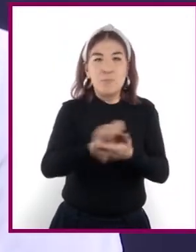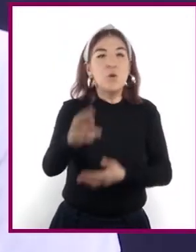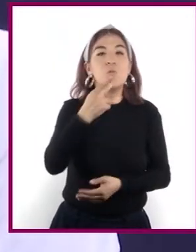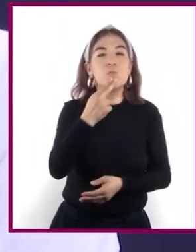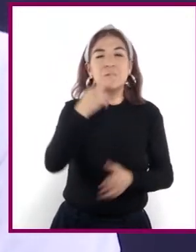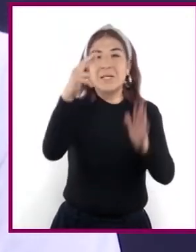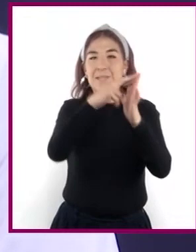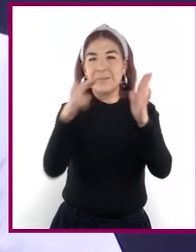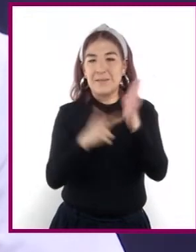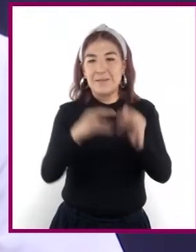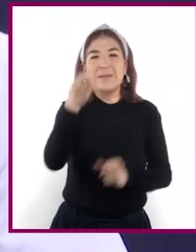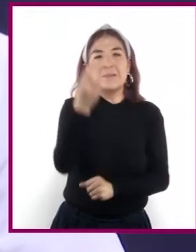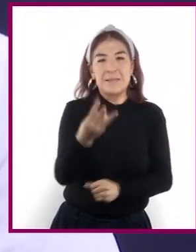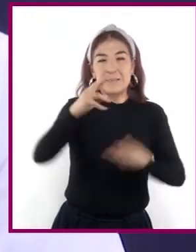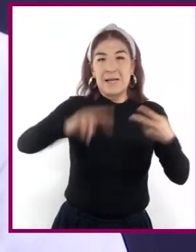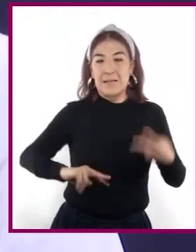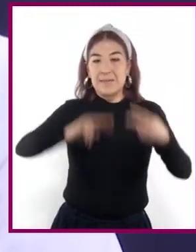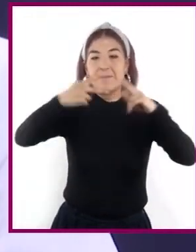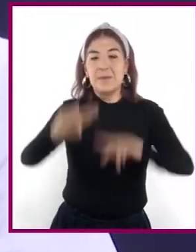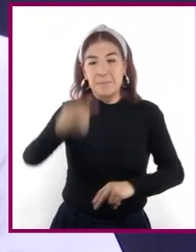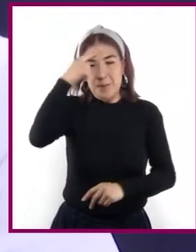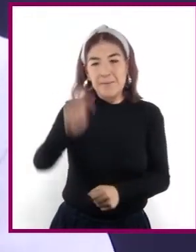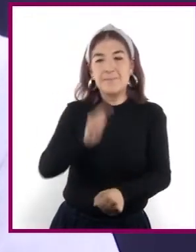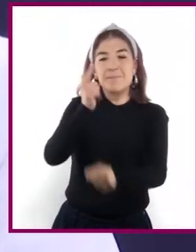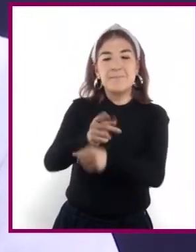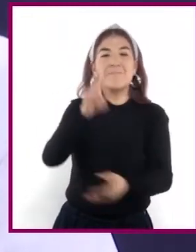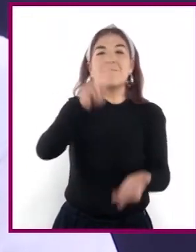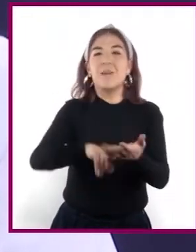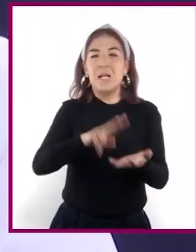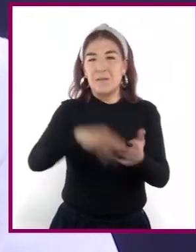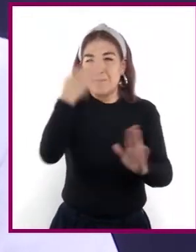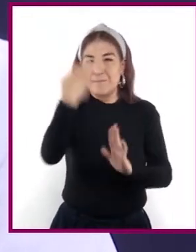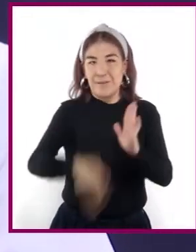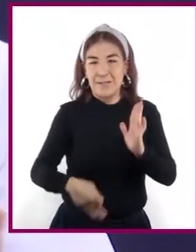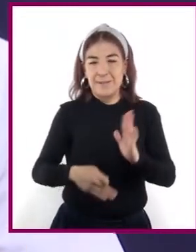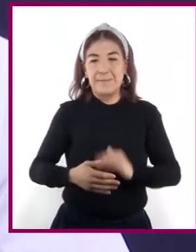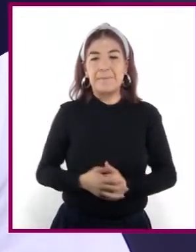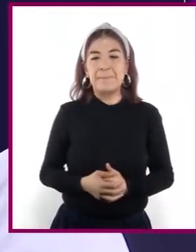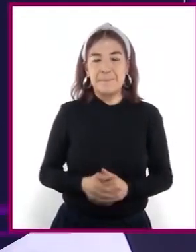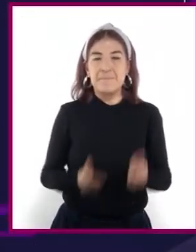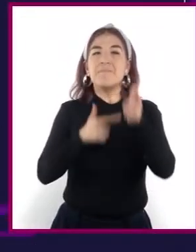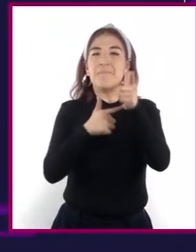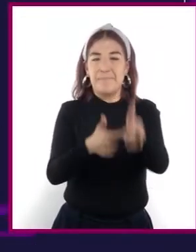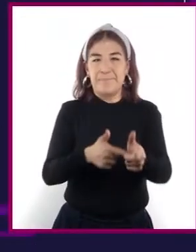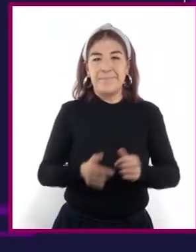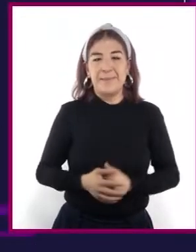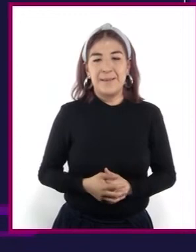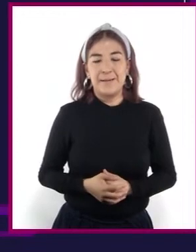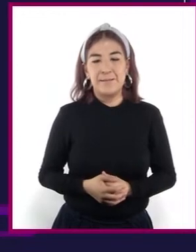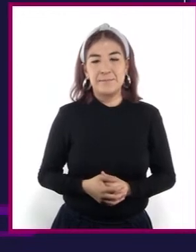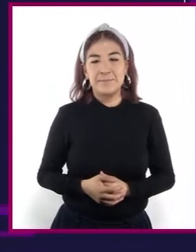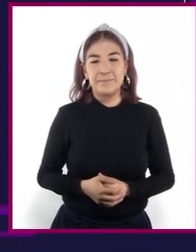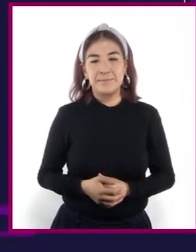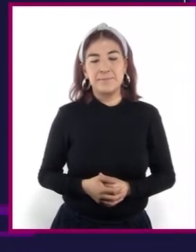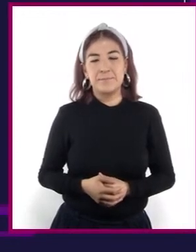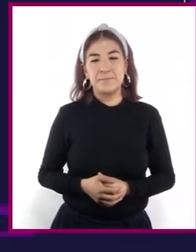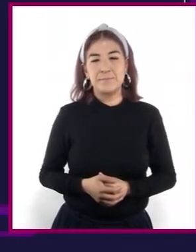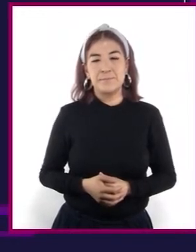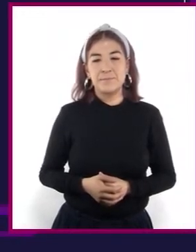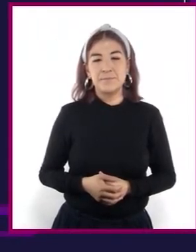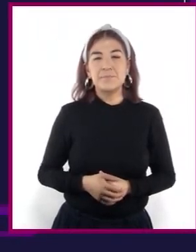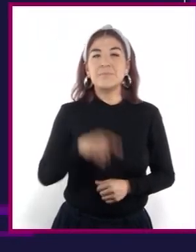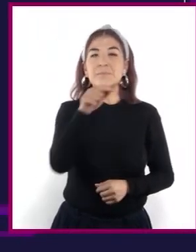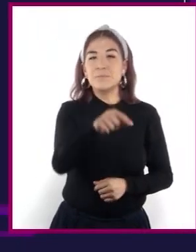de 3 inversa para encontrar nuevamente los valores faltantes. Continuemos. Dado que se trata de